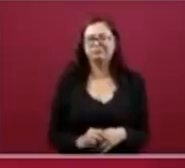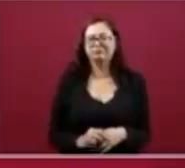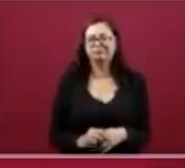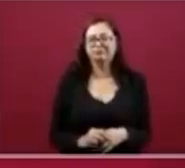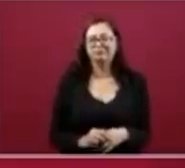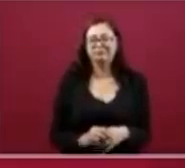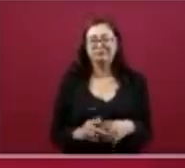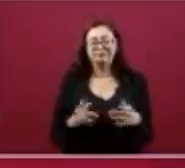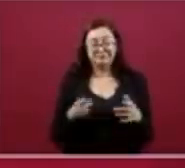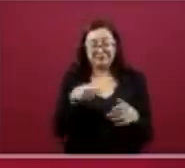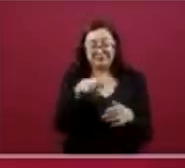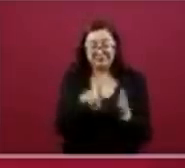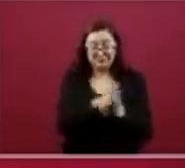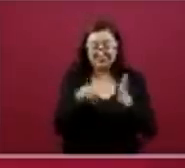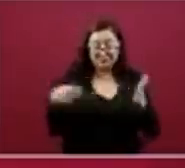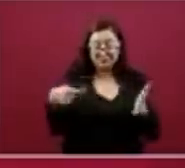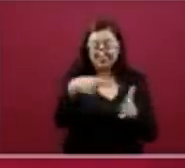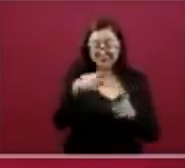llegó a tirar